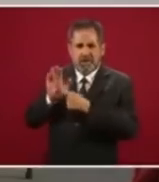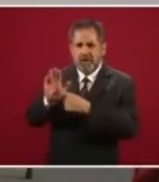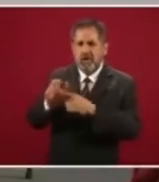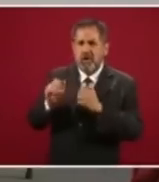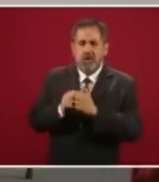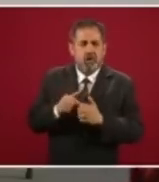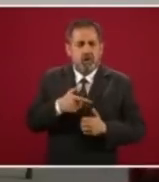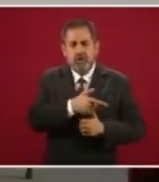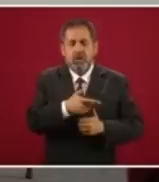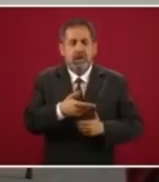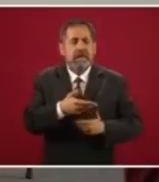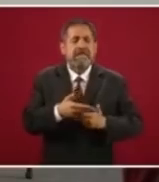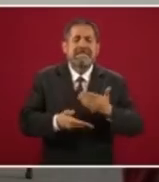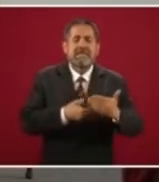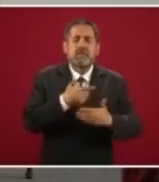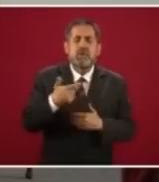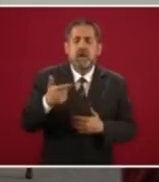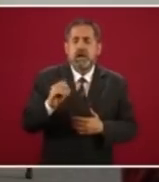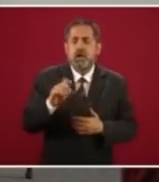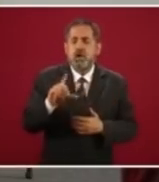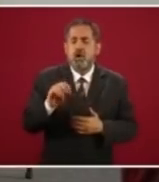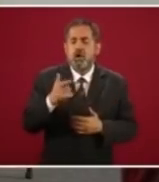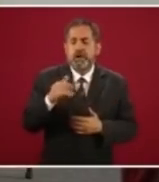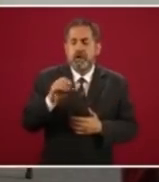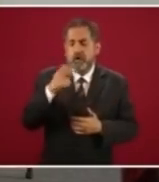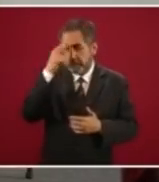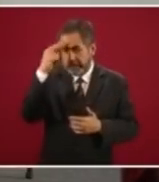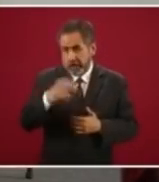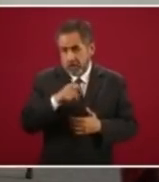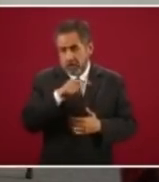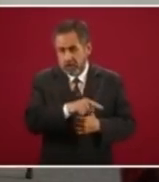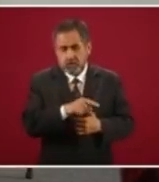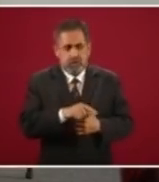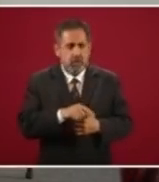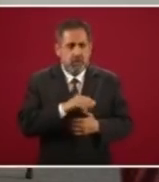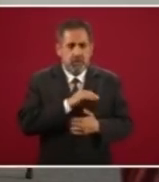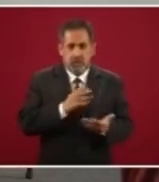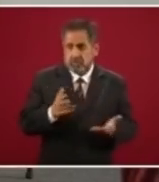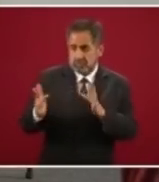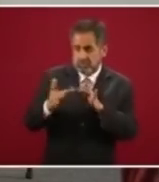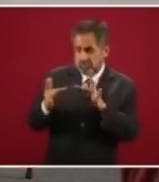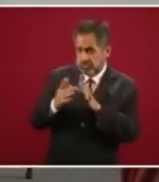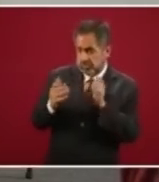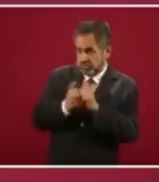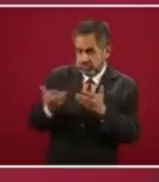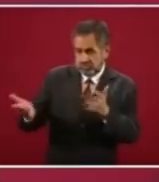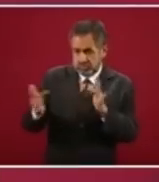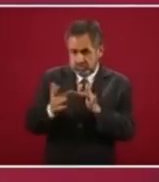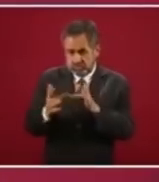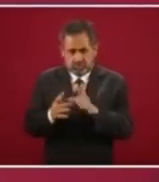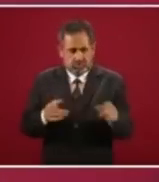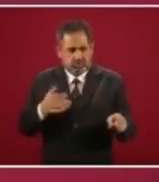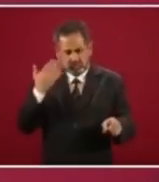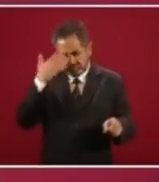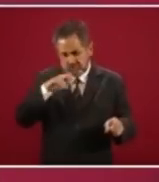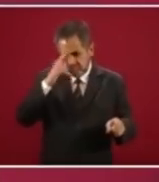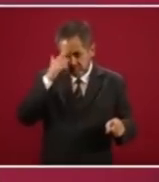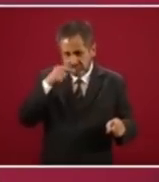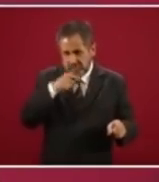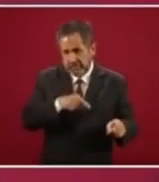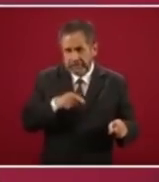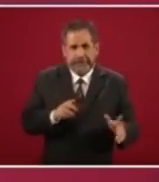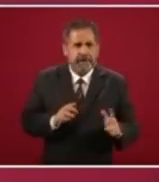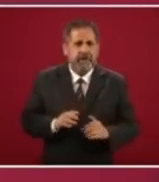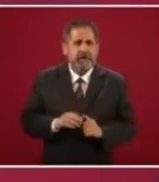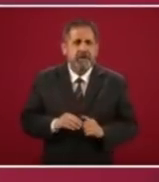el Servicio Geológico Mexicano, que podemos poner a su disposición, si no mal recuerdo, de